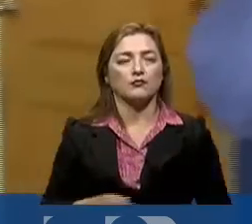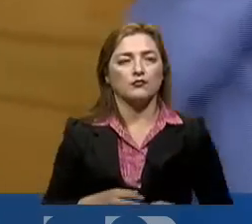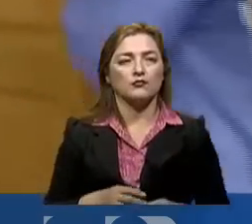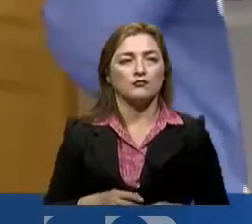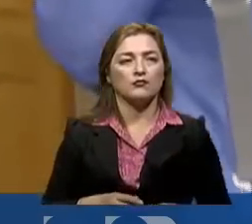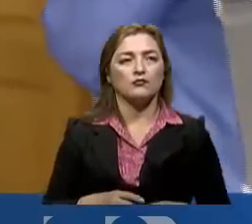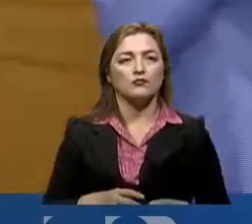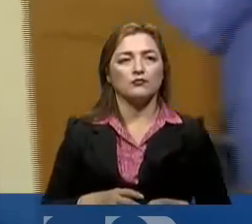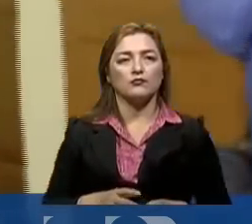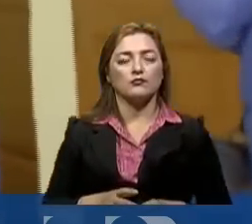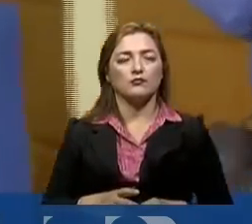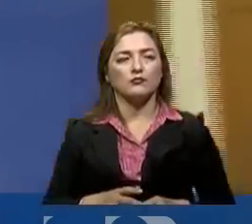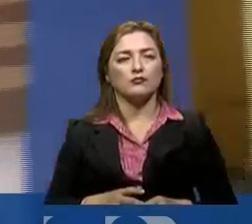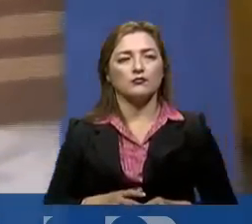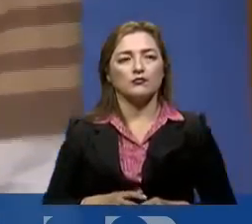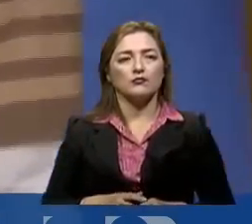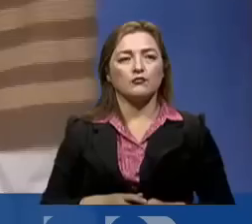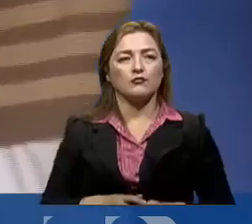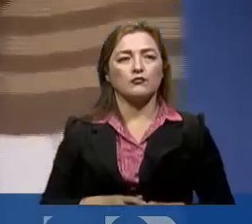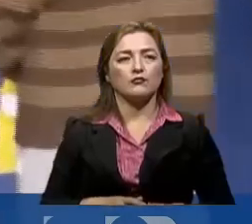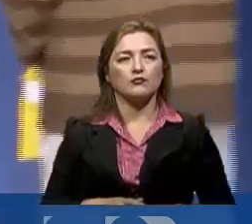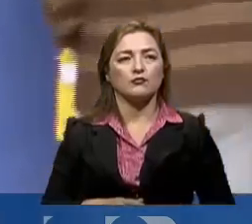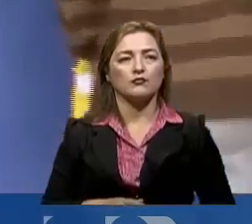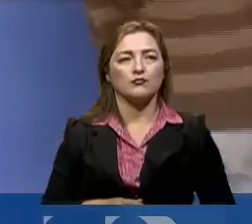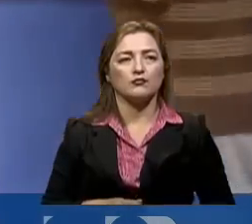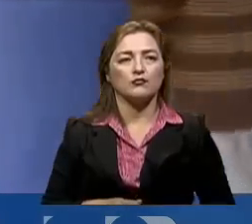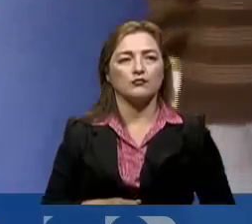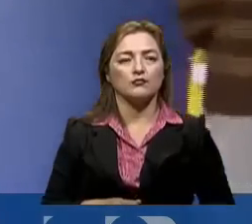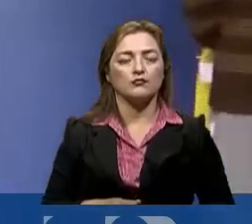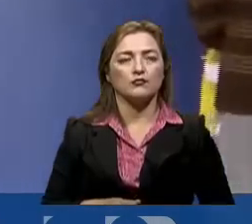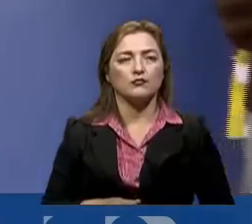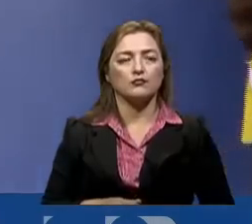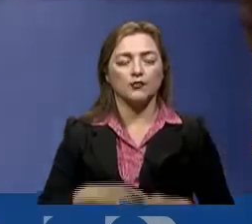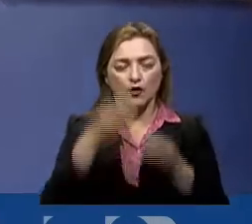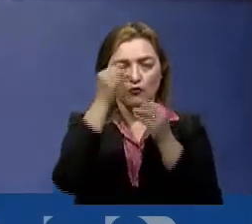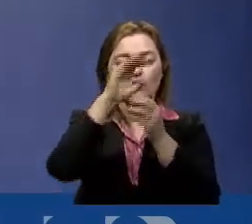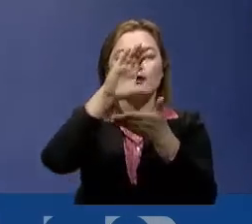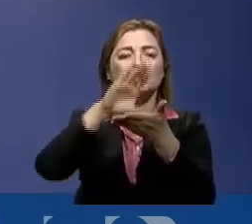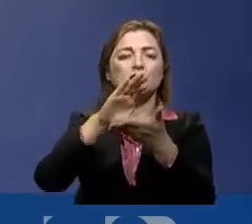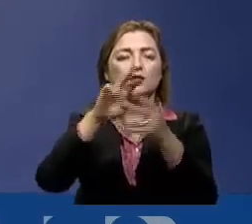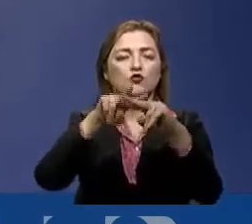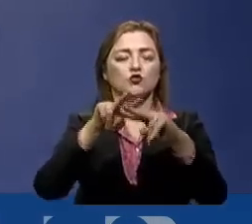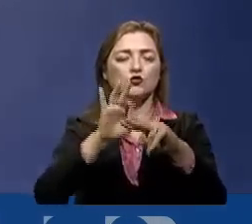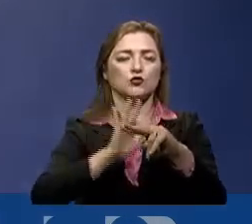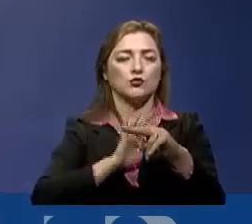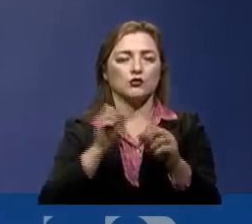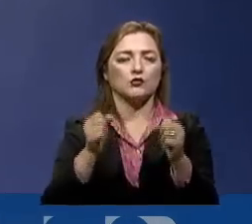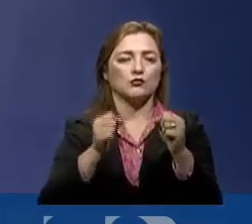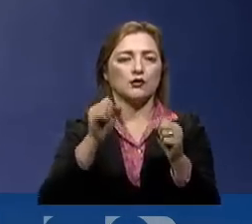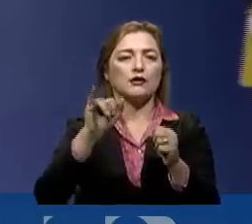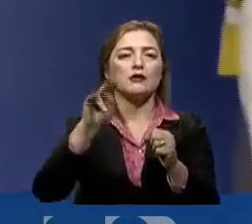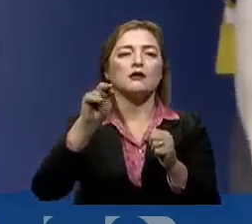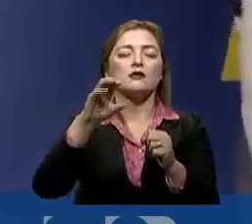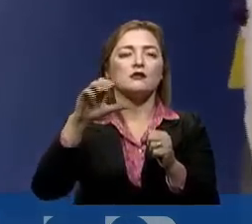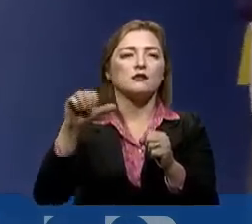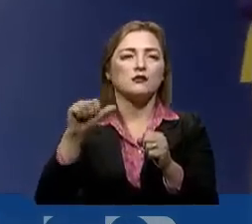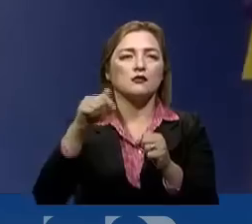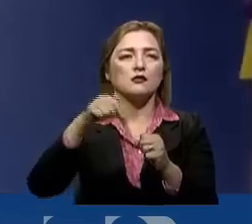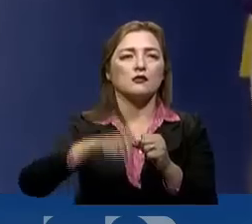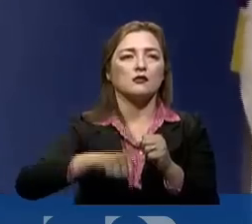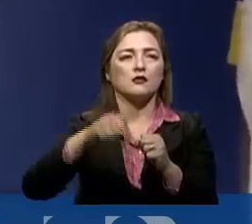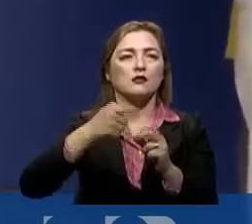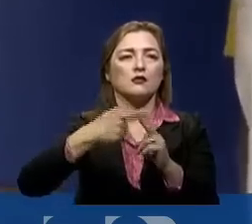amigos televidentes, esa es la información que les tenemos a esta hora desde el Centro de Revisión Técnica Vehicular de San Isidro del Inca.